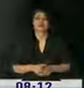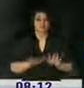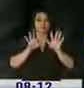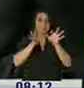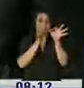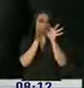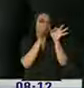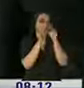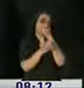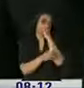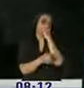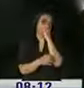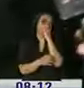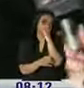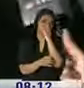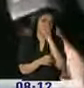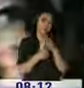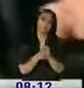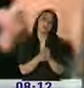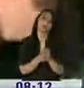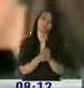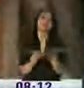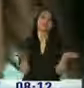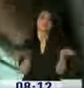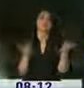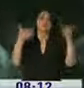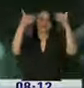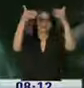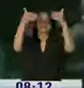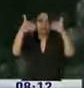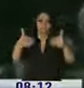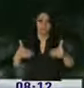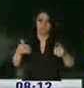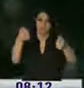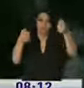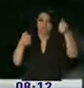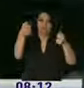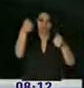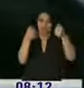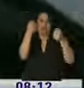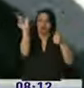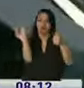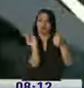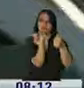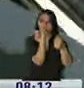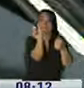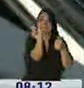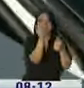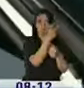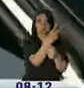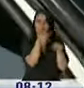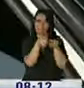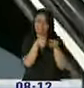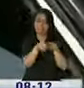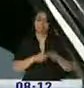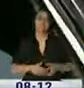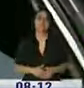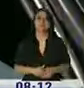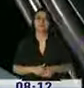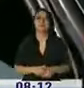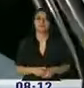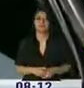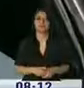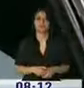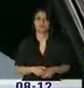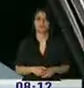dispositivo tiene que ser colocado en el parabrisas, en la parte interior del vehículo, ¿sí? En esta